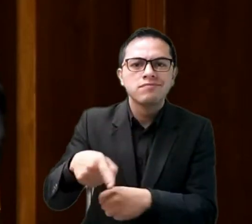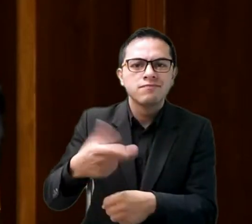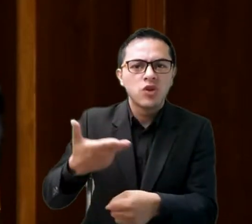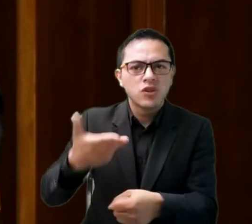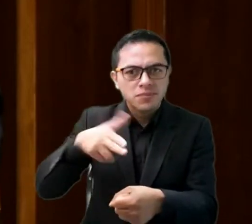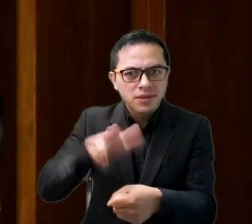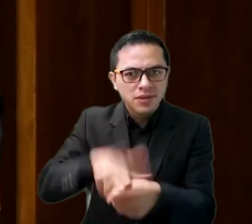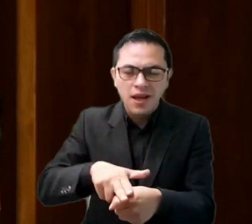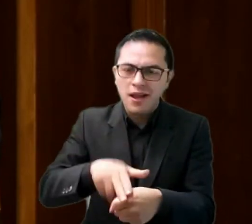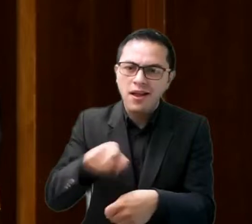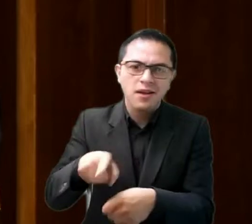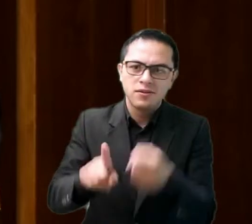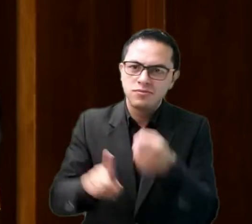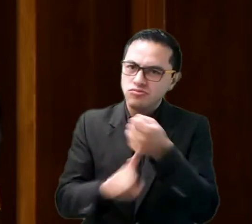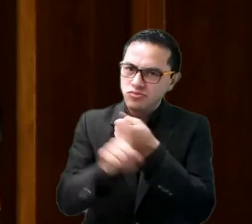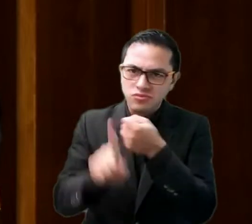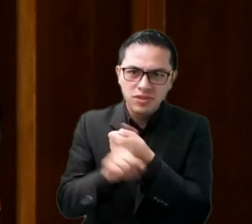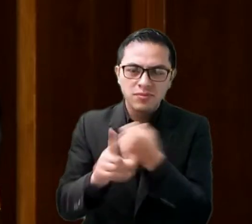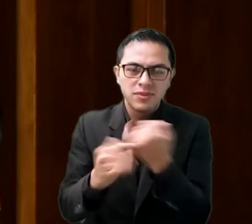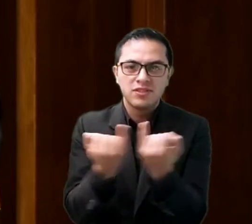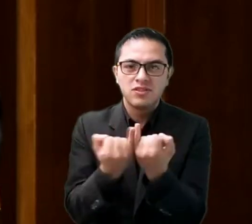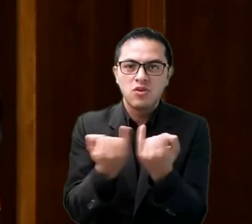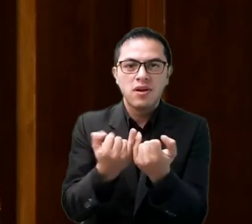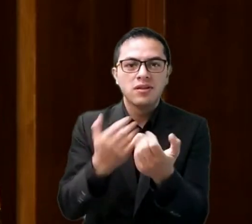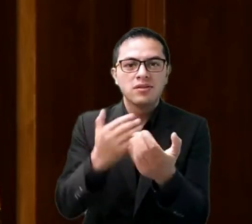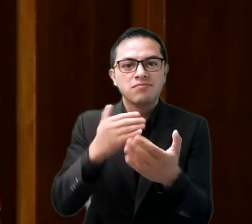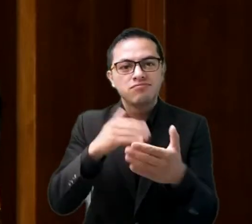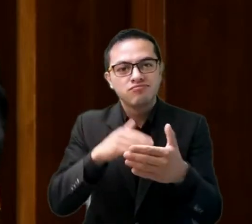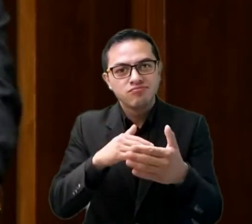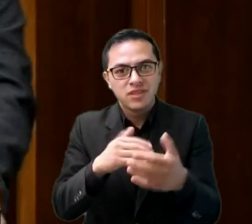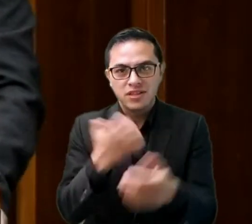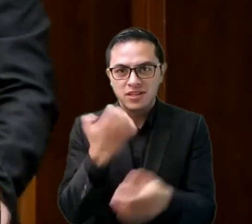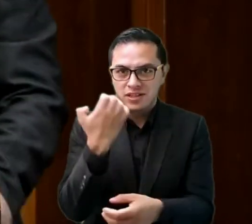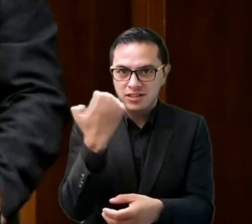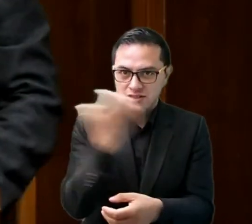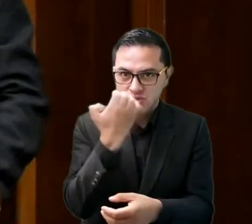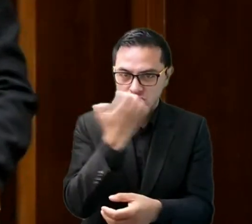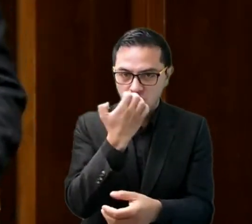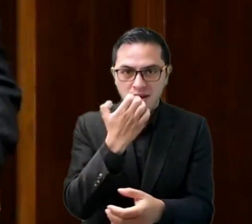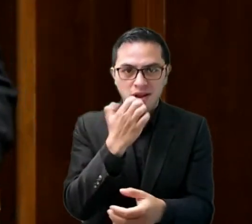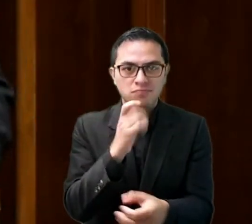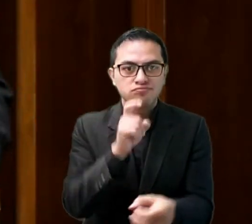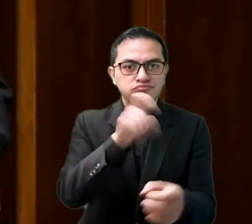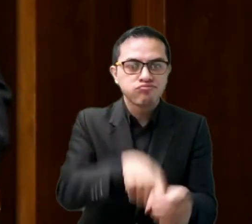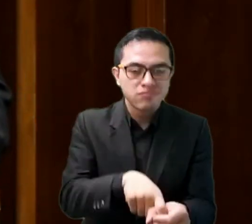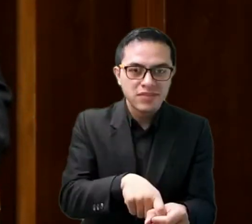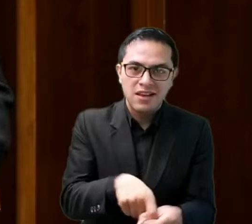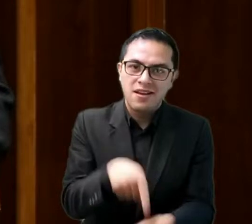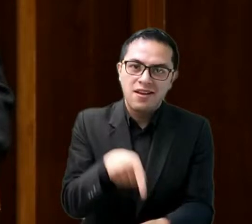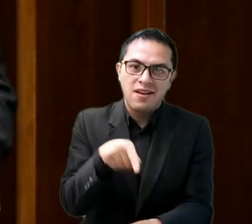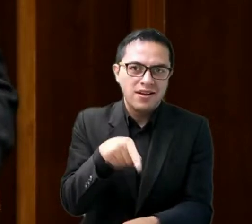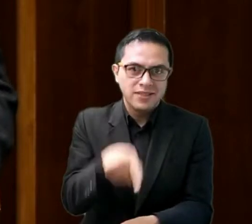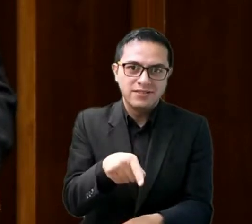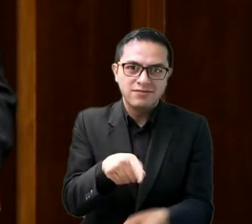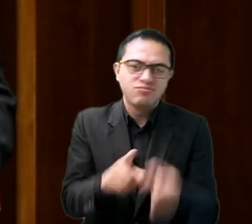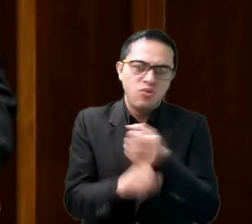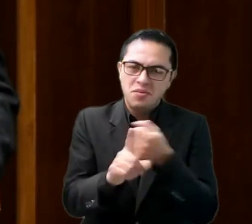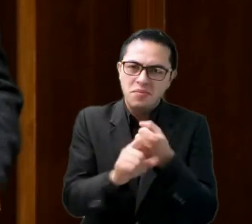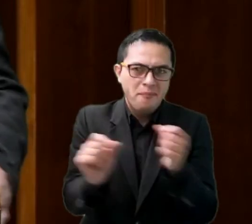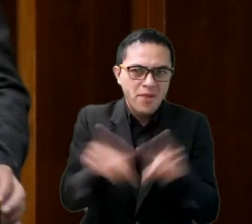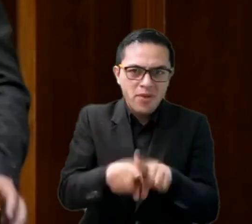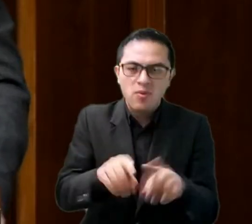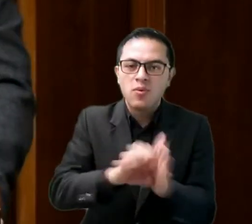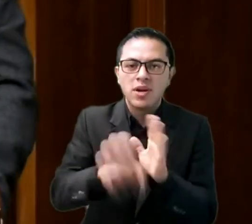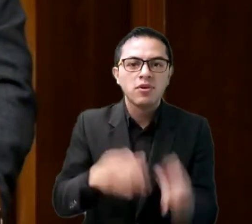problema en el acceso a la educación. Por ejemplo, nosotros ahora pues tenemos un déficit educativo. Un